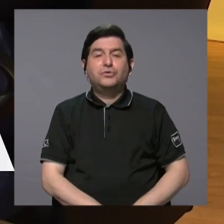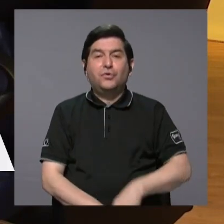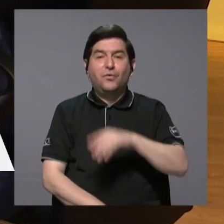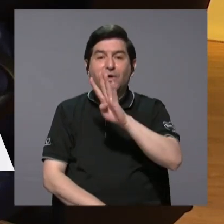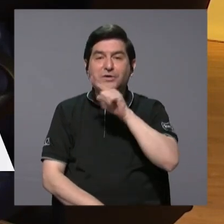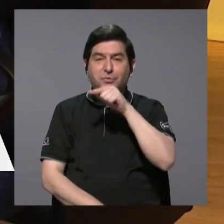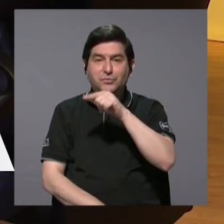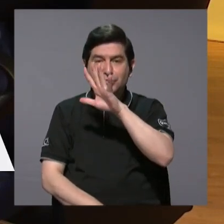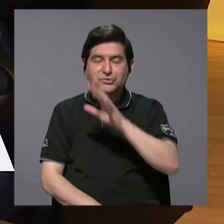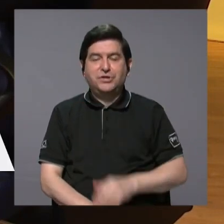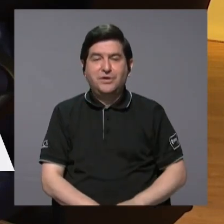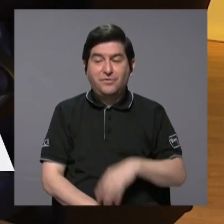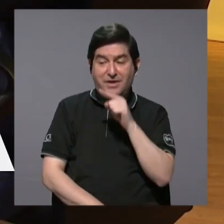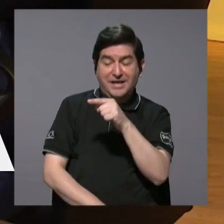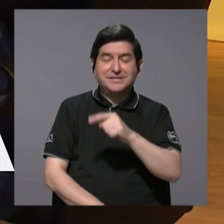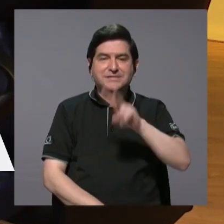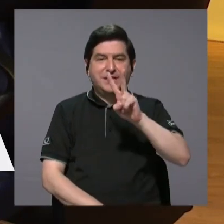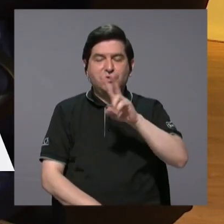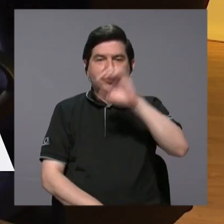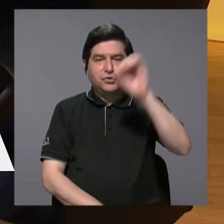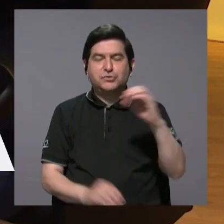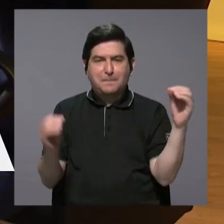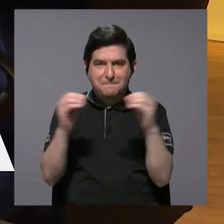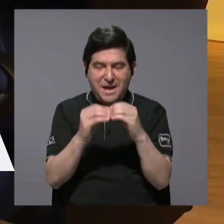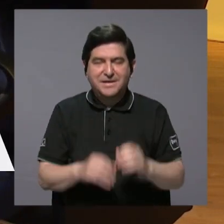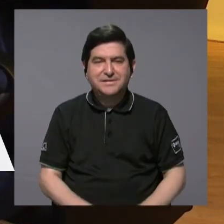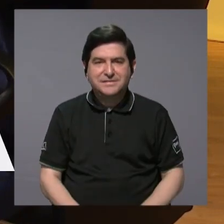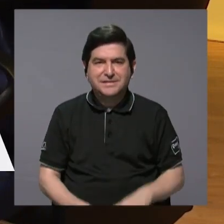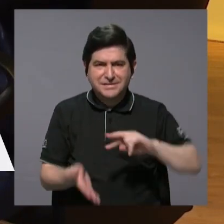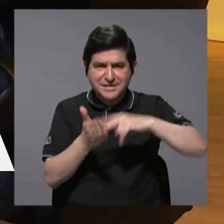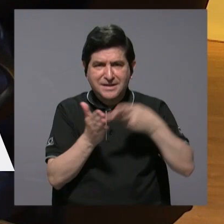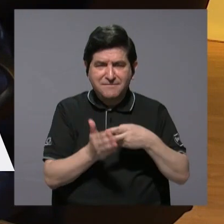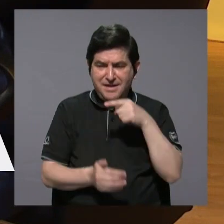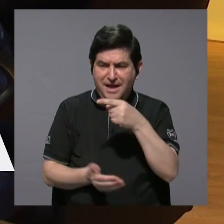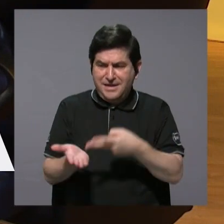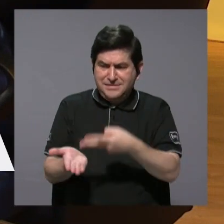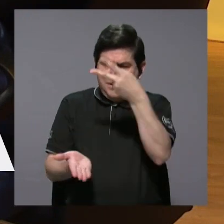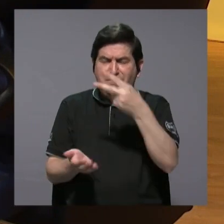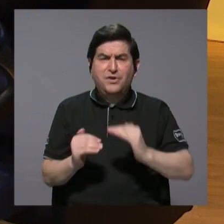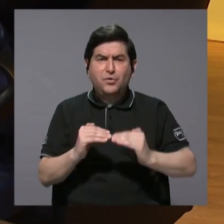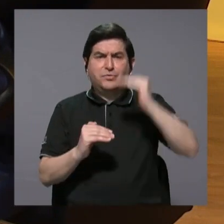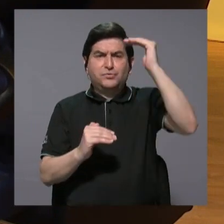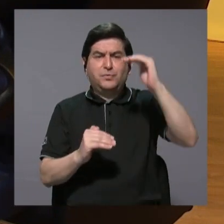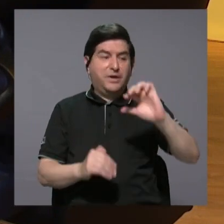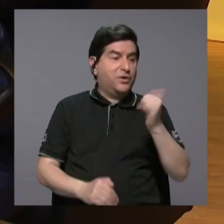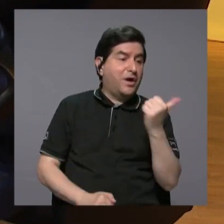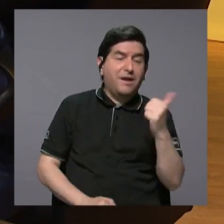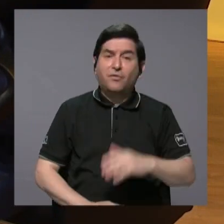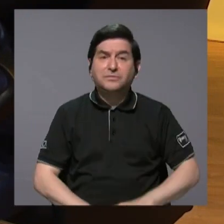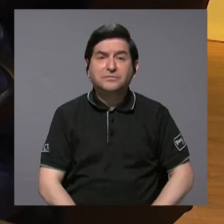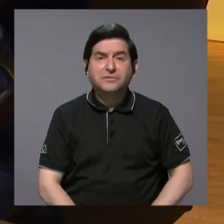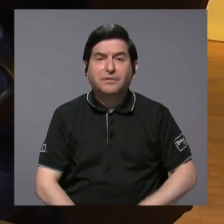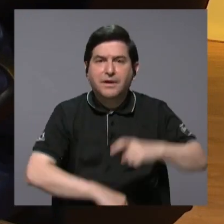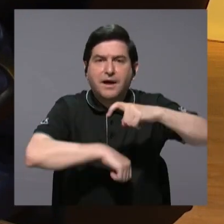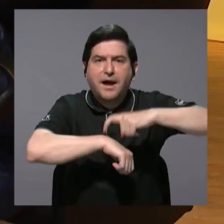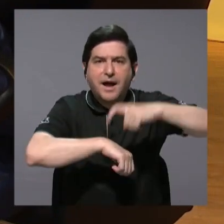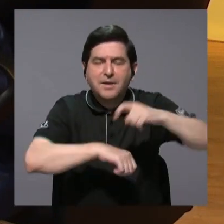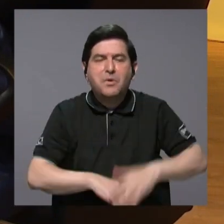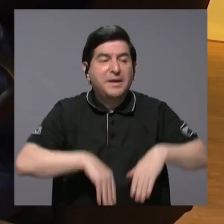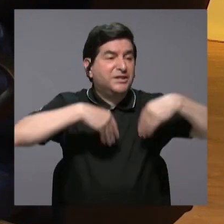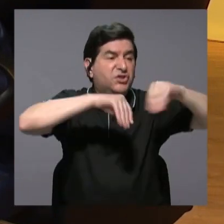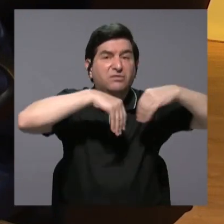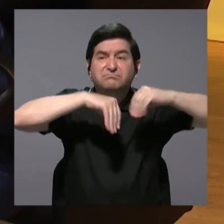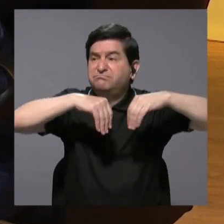que este activo es más valioso que este otro. Y entonces, a la hora de salir a